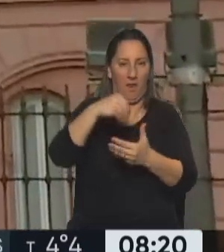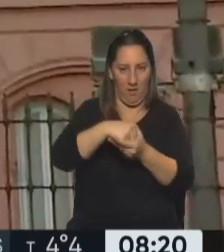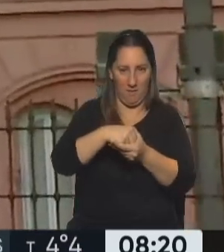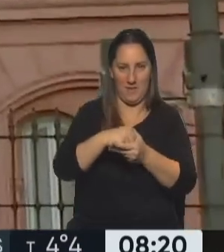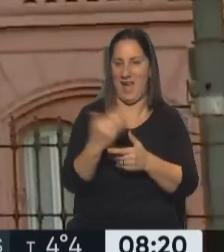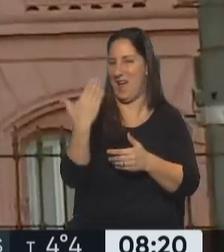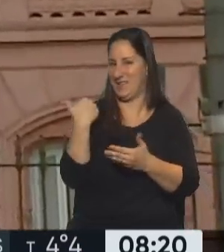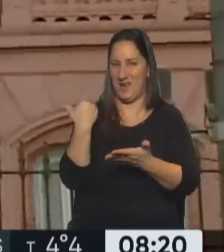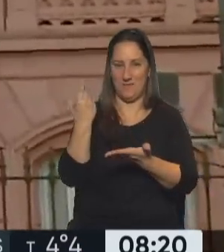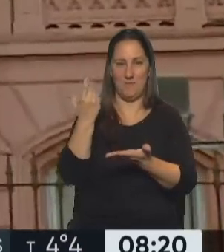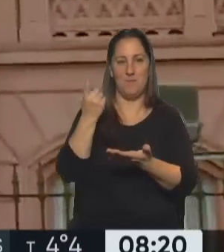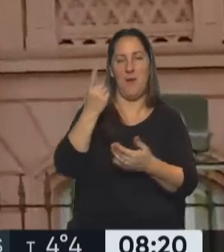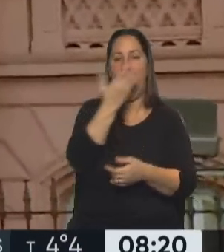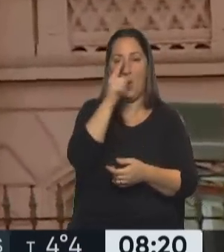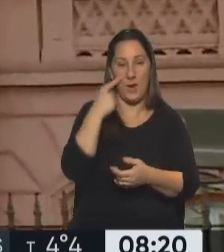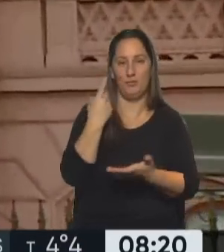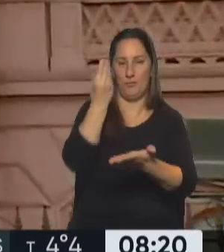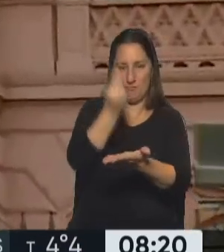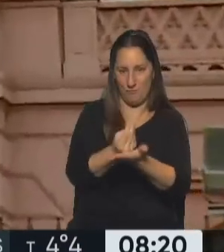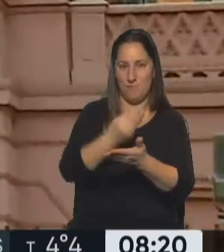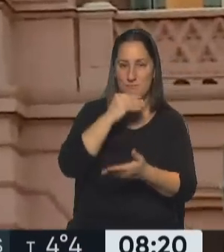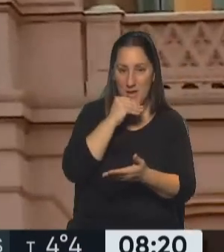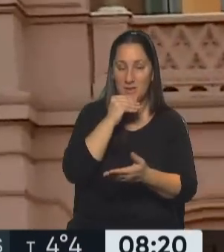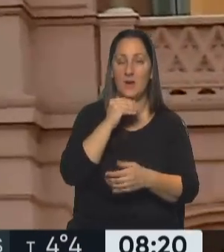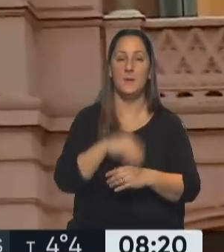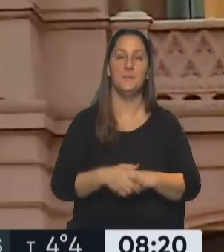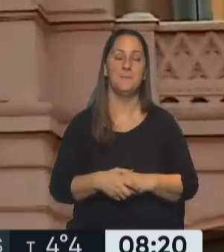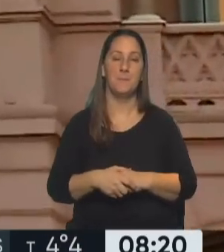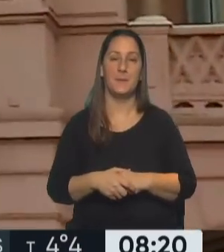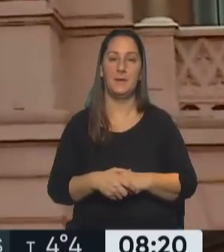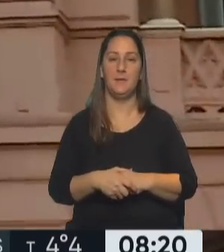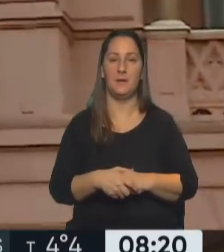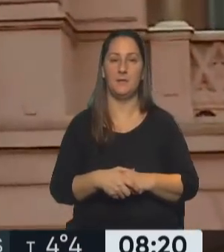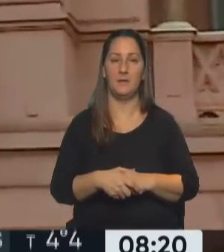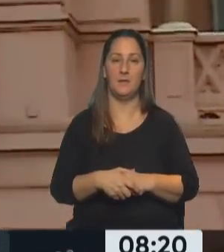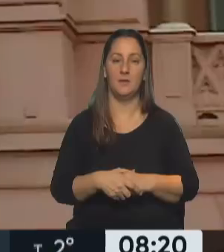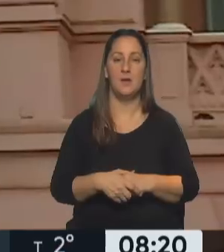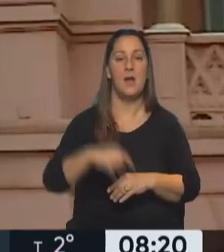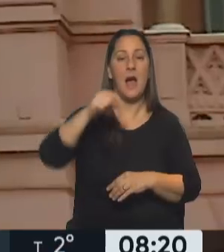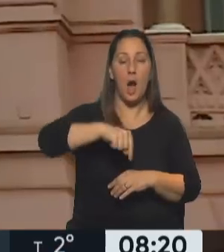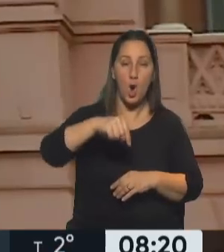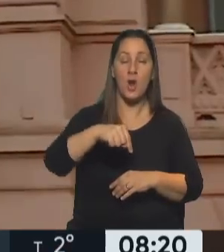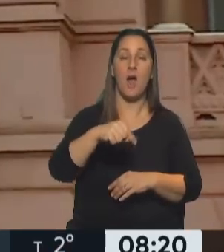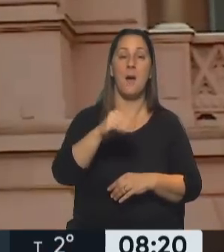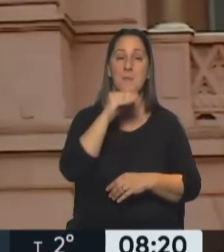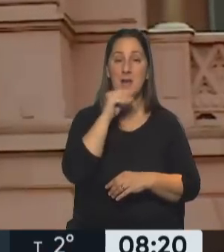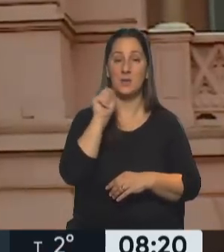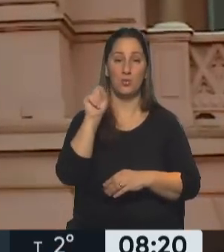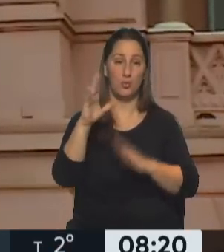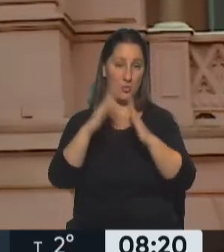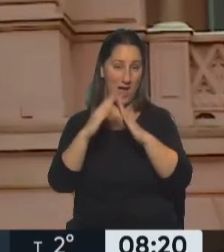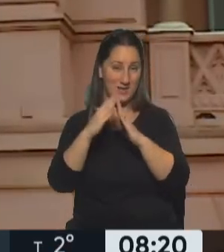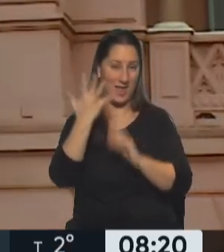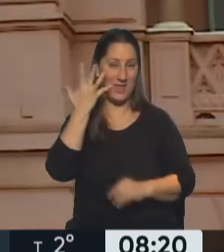en la jornada de ayer por el presidente Alberto Fernández. Estamos hablando de Sergio Massa, quien en estos momentos se encuentra en su residencia de